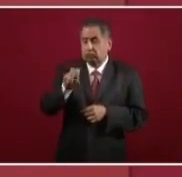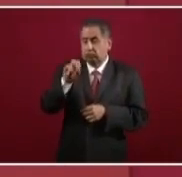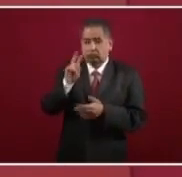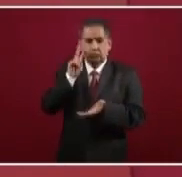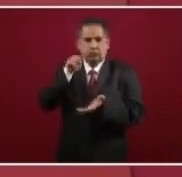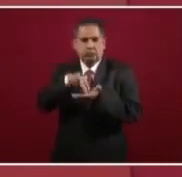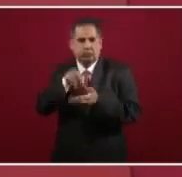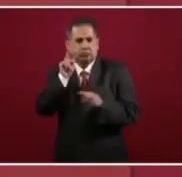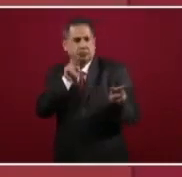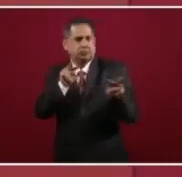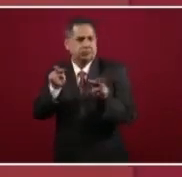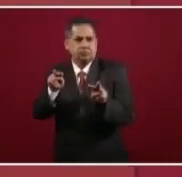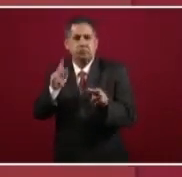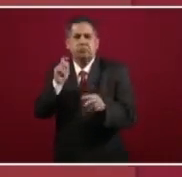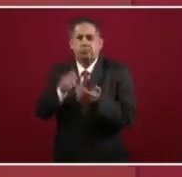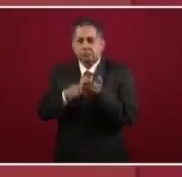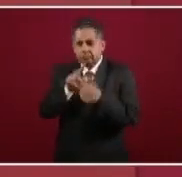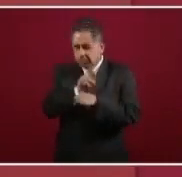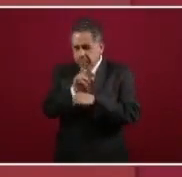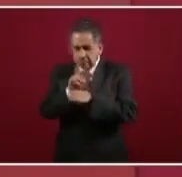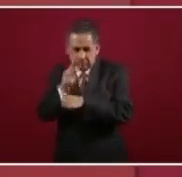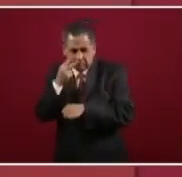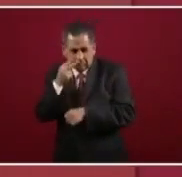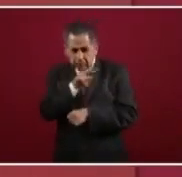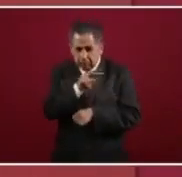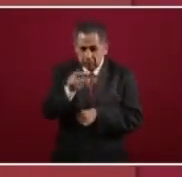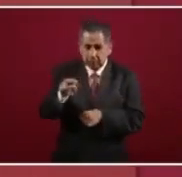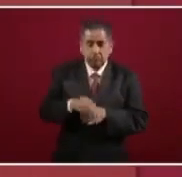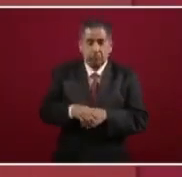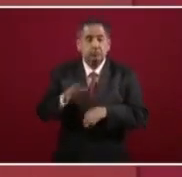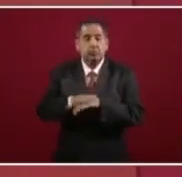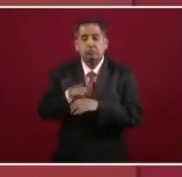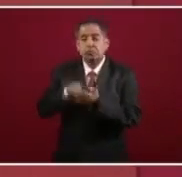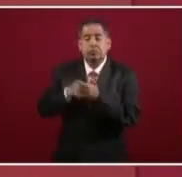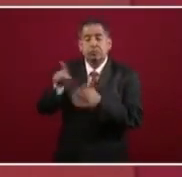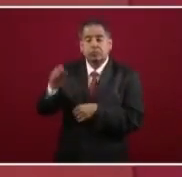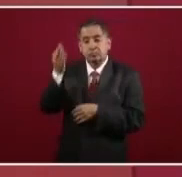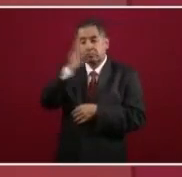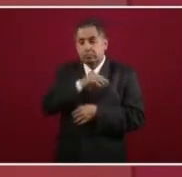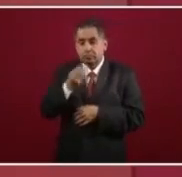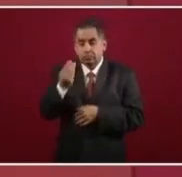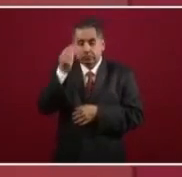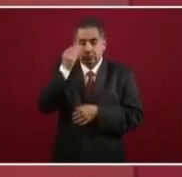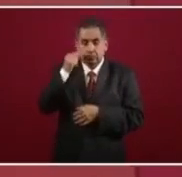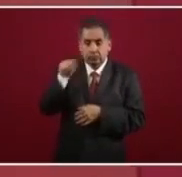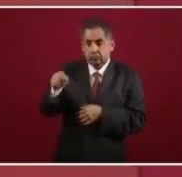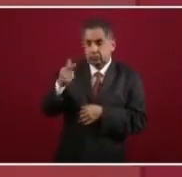hasta que sea referencia porque él tenía una prótesis justa